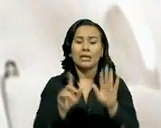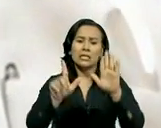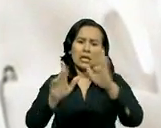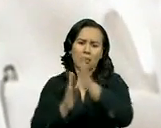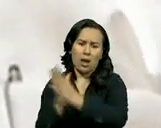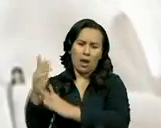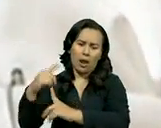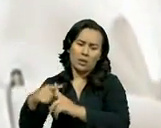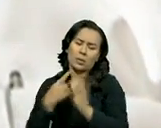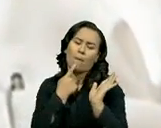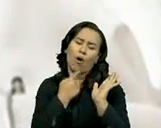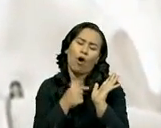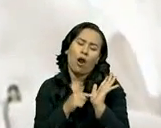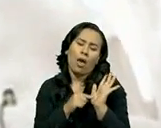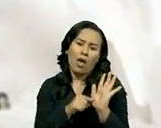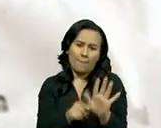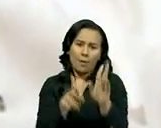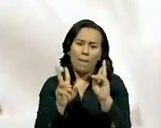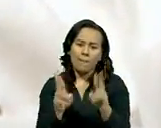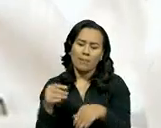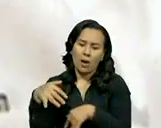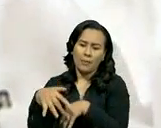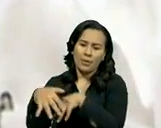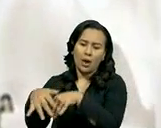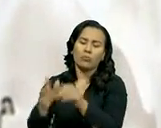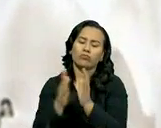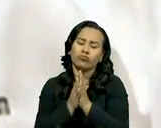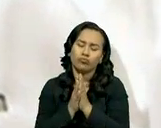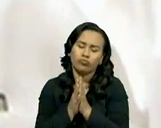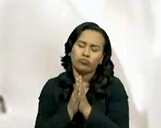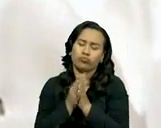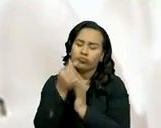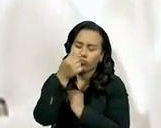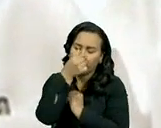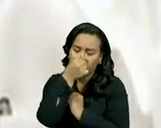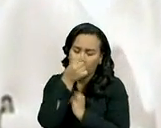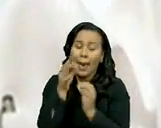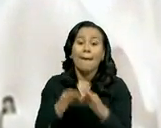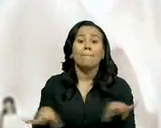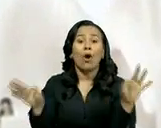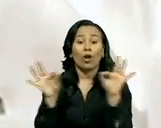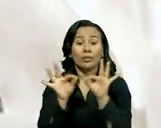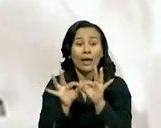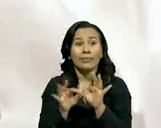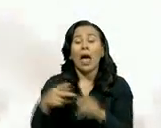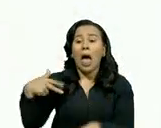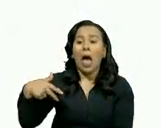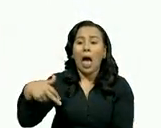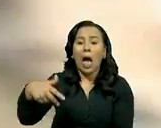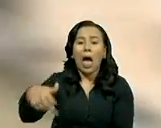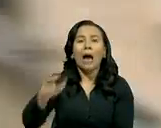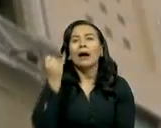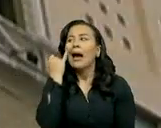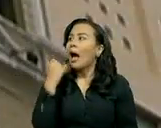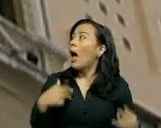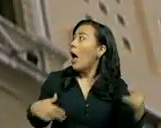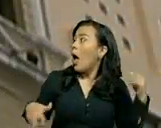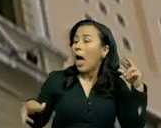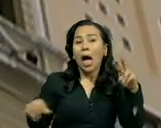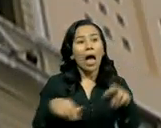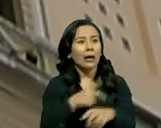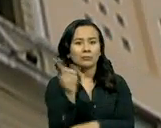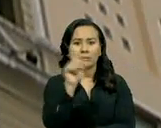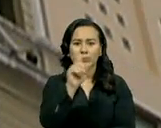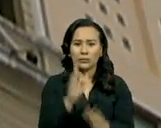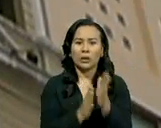por ejemplo el mismo Vía Crucis, lo importante no es tanto el caminar por caminar. Se trata de recorrer